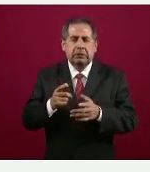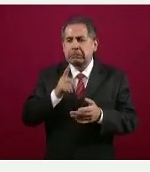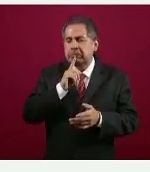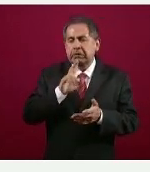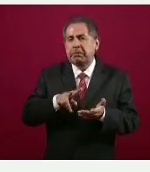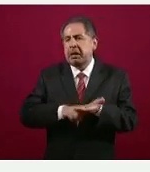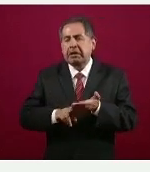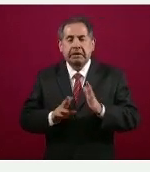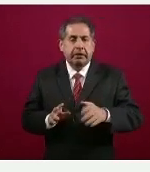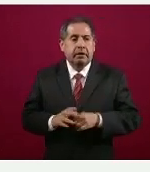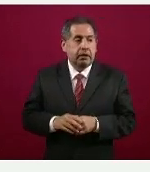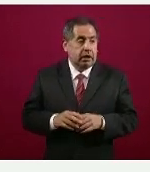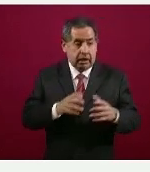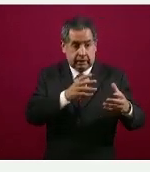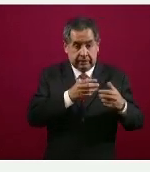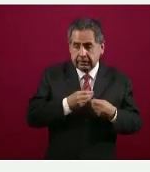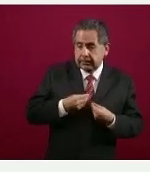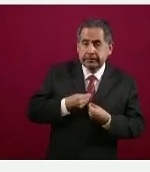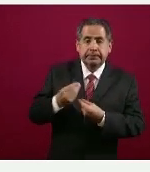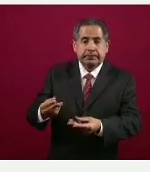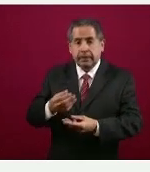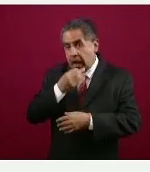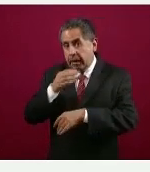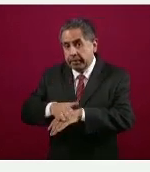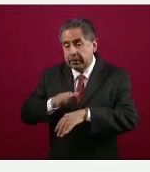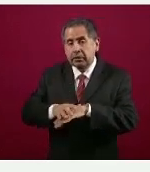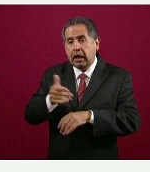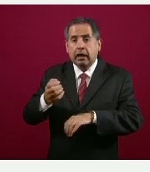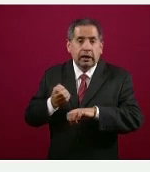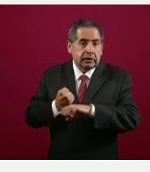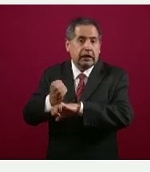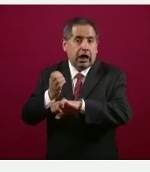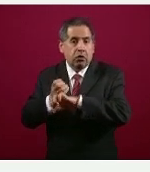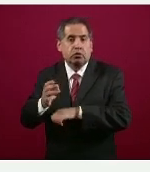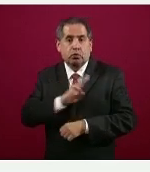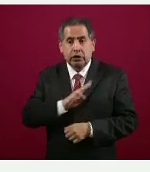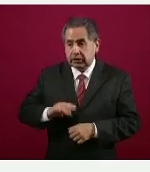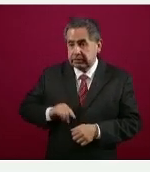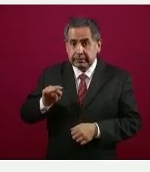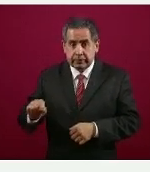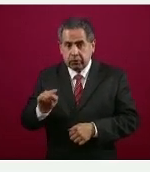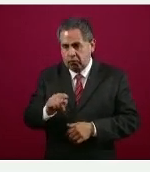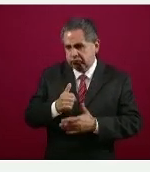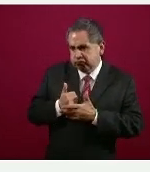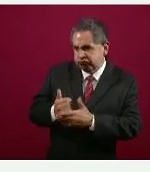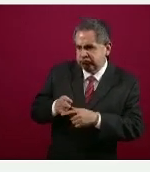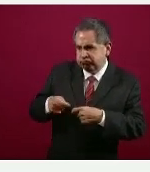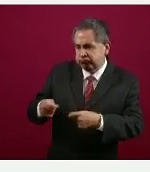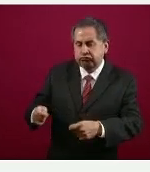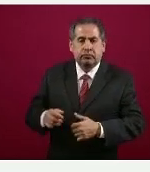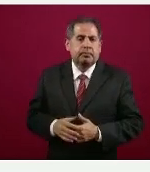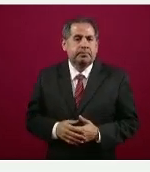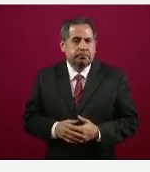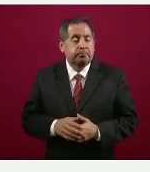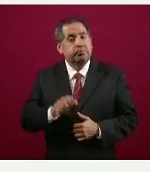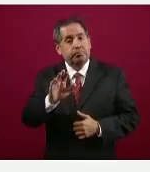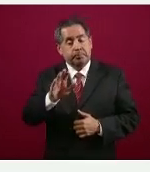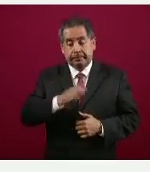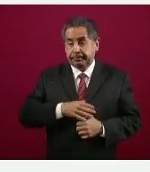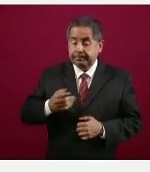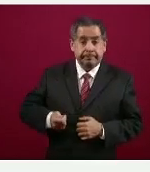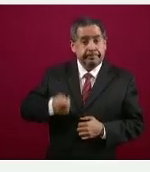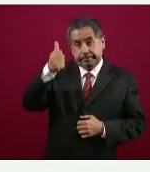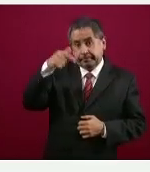de protección civil, estados y municipios. En el comité que les mencionaba yo anteriormente, también por primera vez en este gobierno,